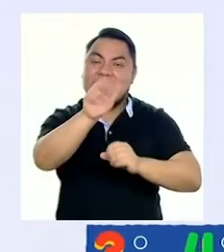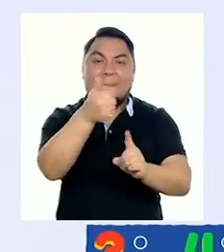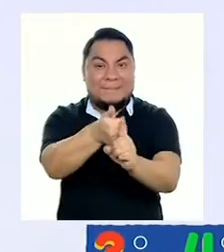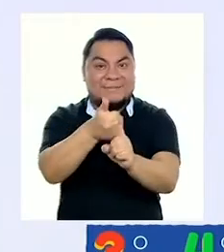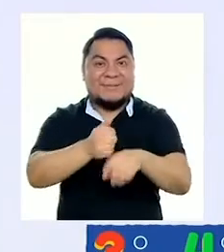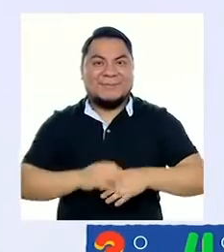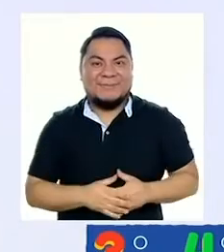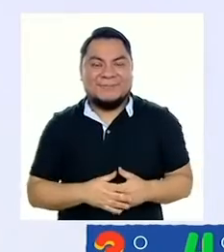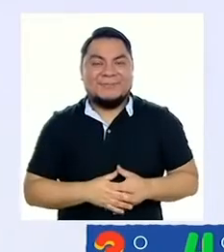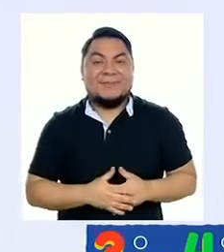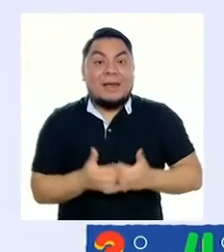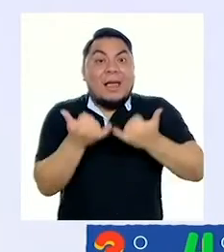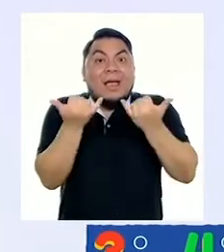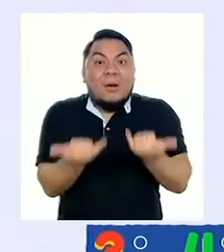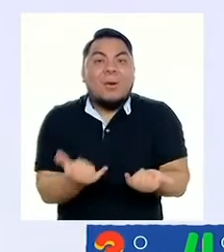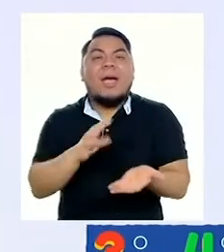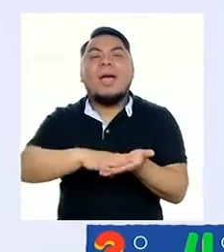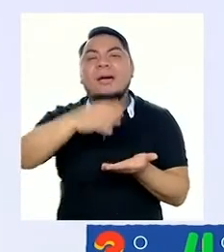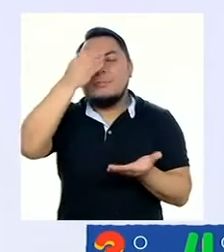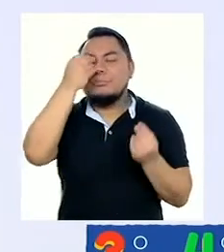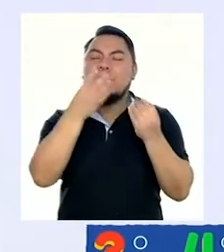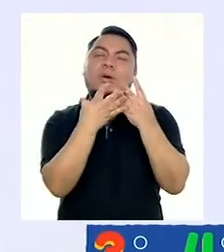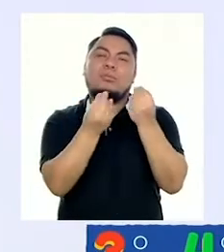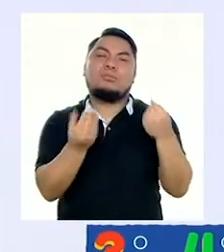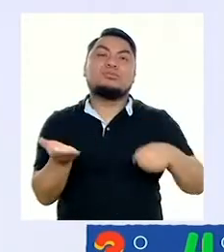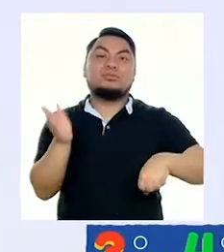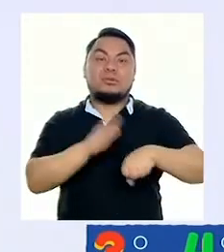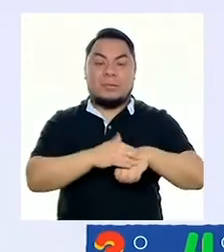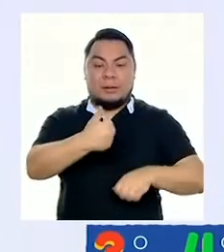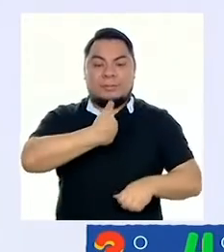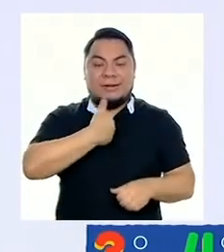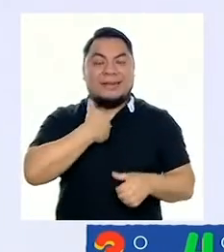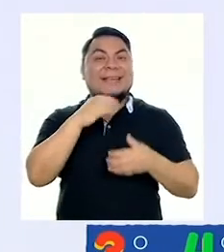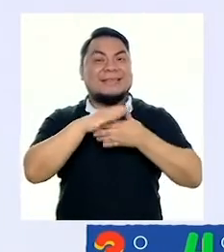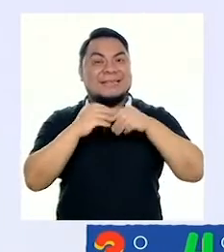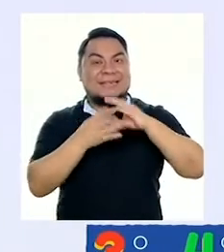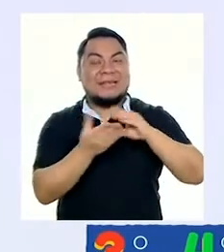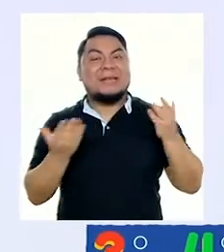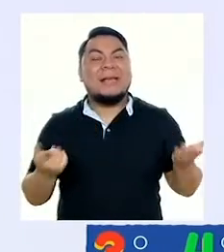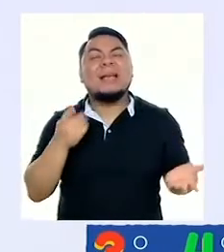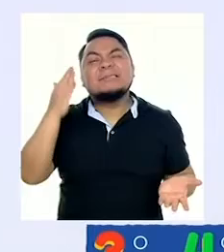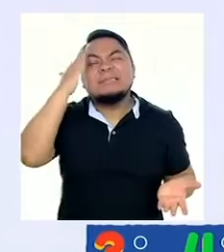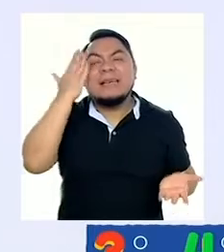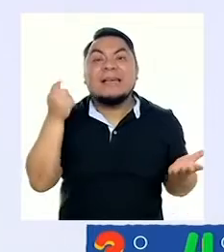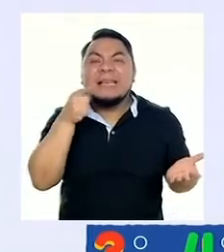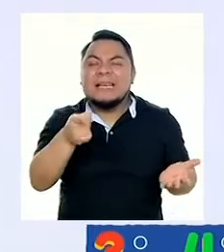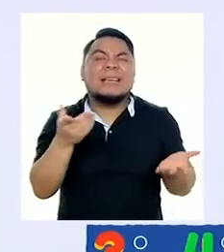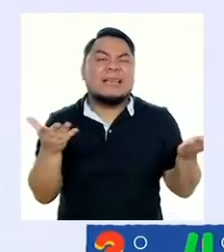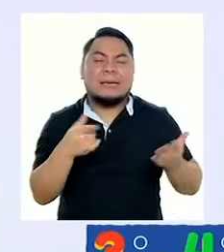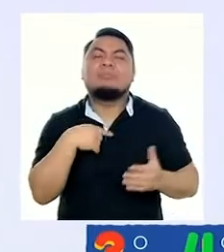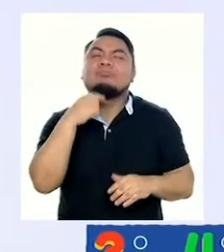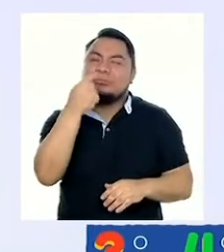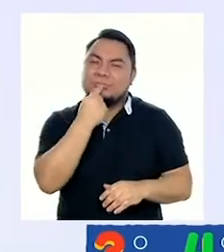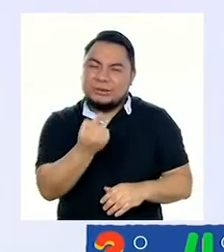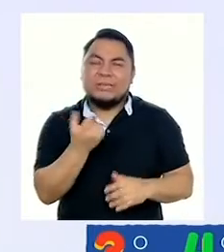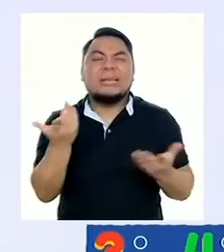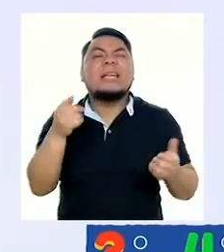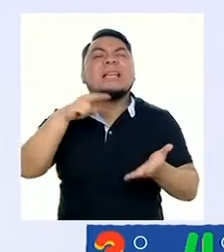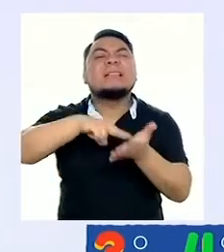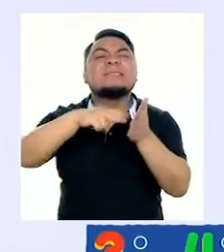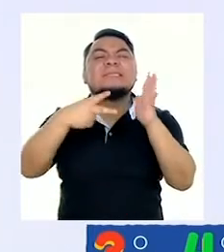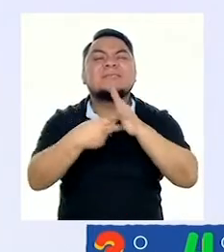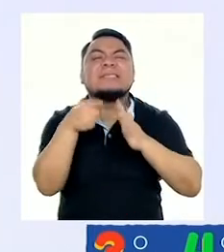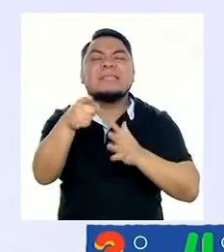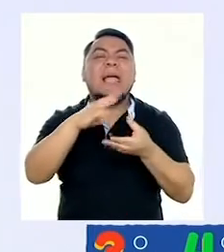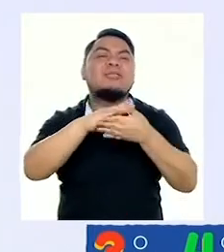El día de hoy hemos aprendido muchísimo sobre la autobiografía. Para saber sobre ella, repasamos lo que